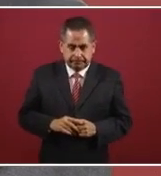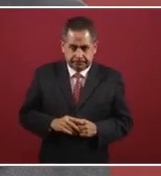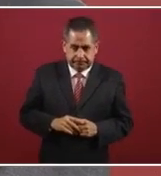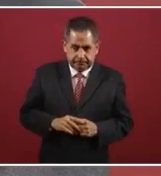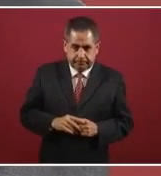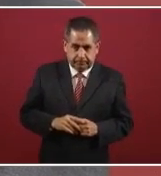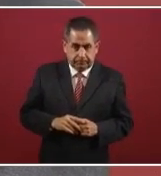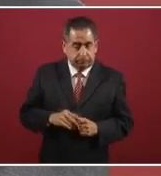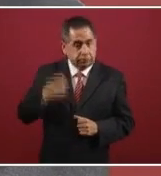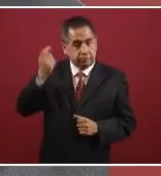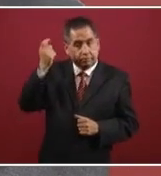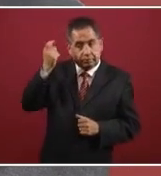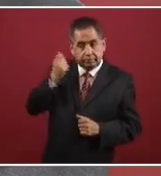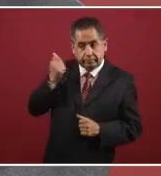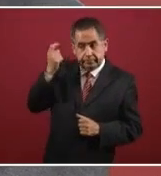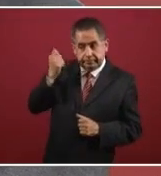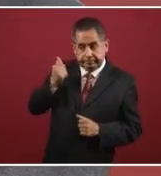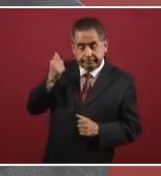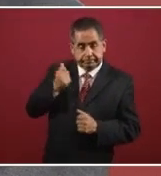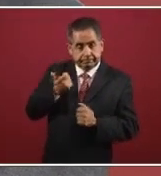La pensión para